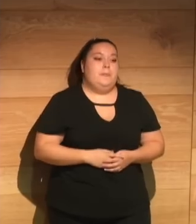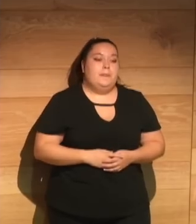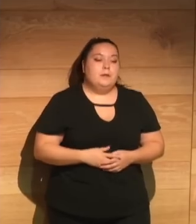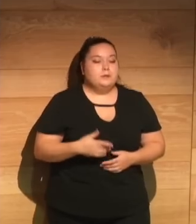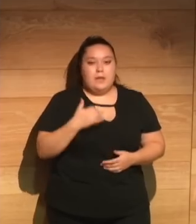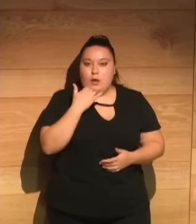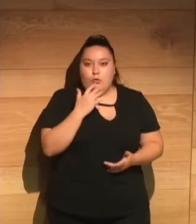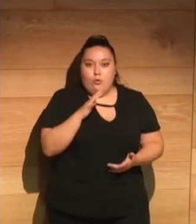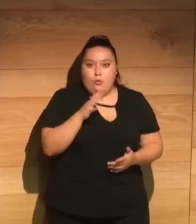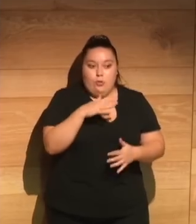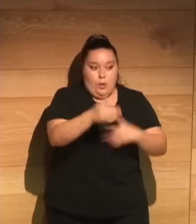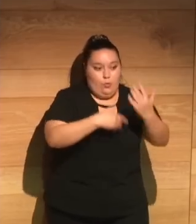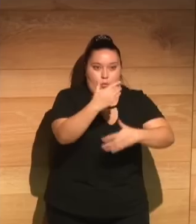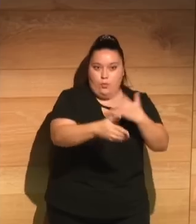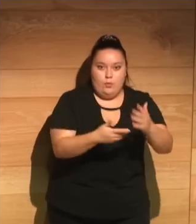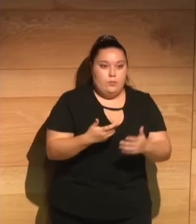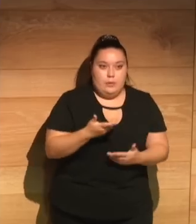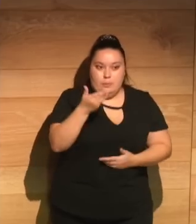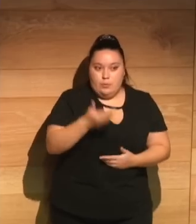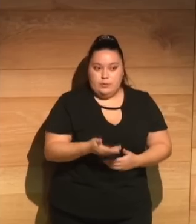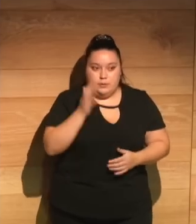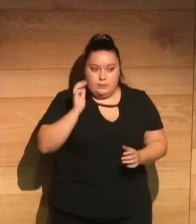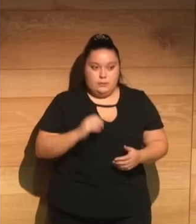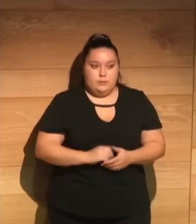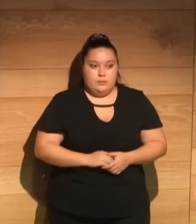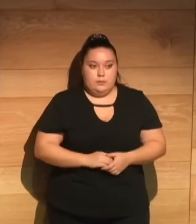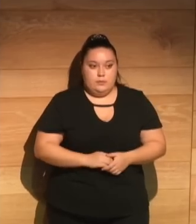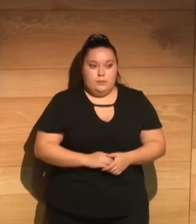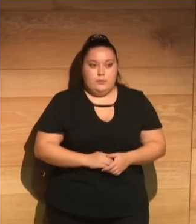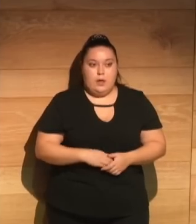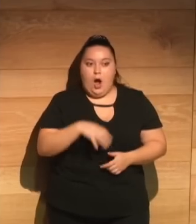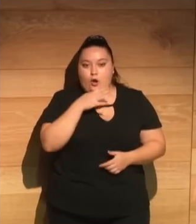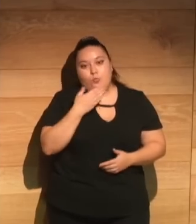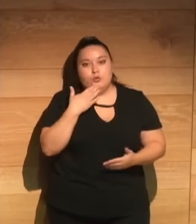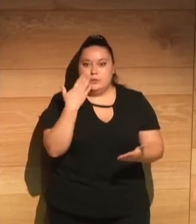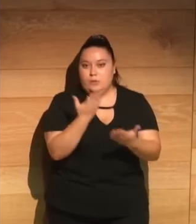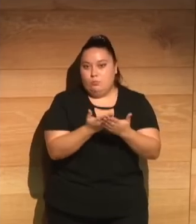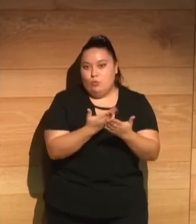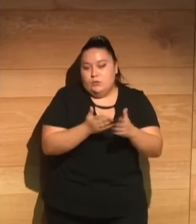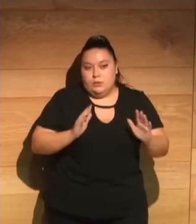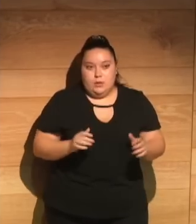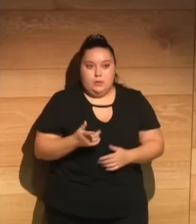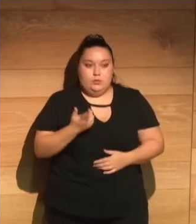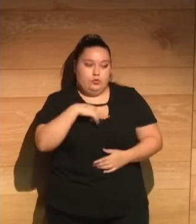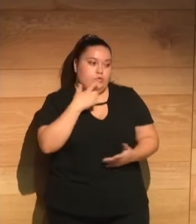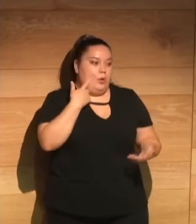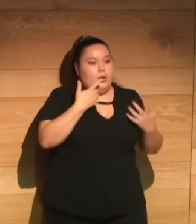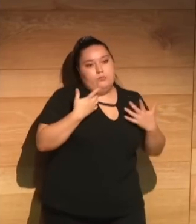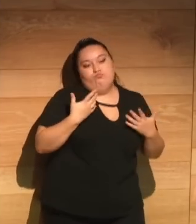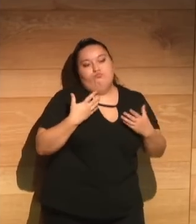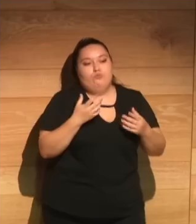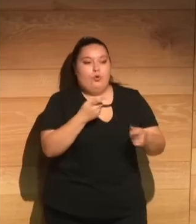es un salto evolutivo fundamental, sin embargo, claro, ahora son protomuestras de un arte que dominamos